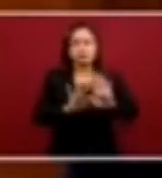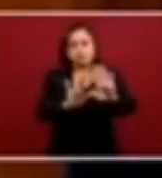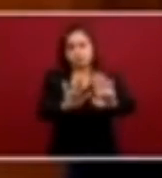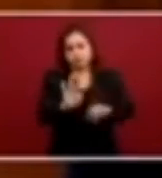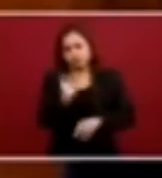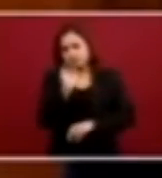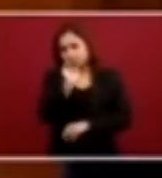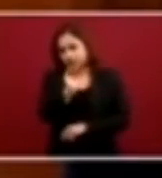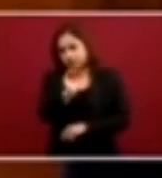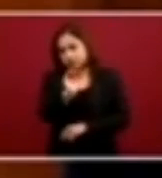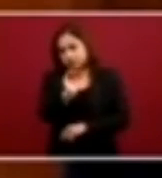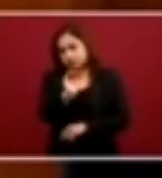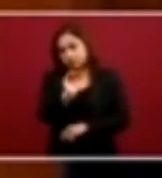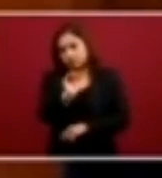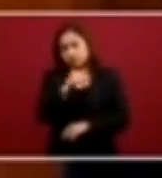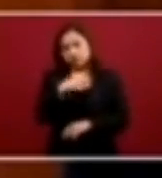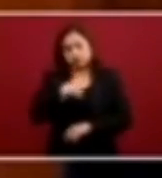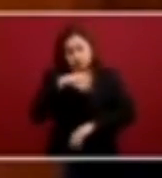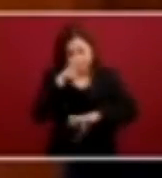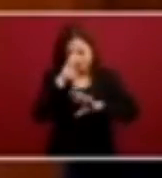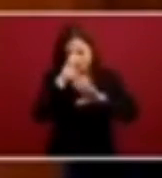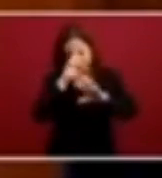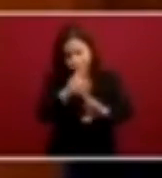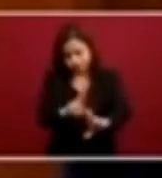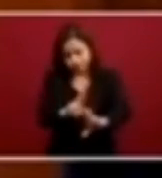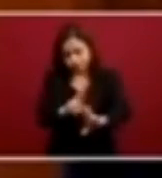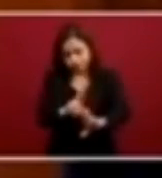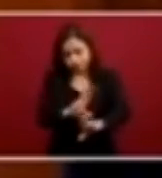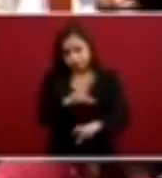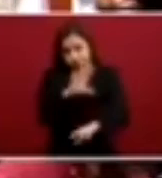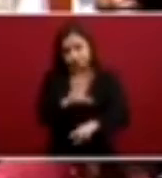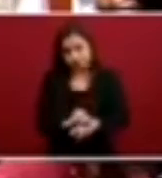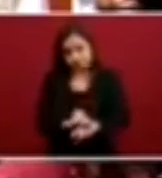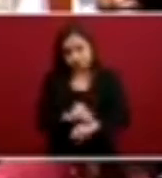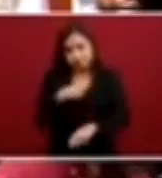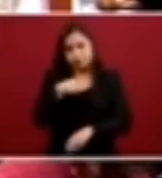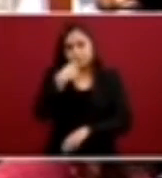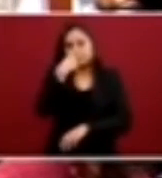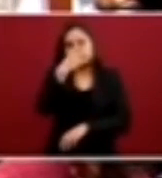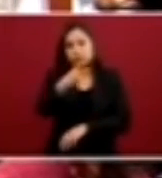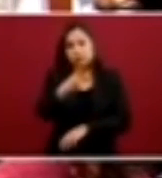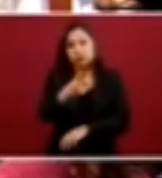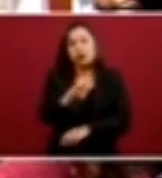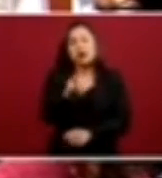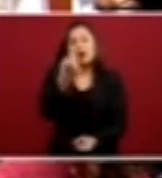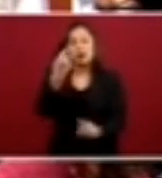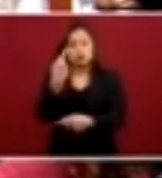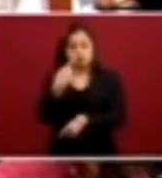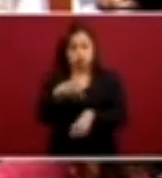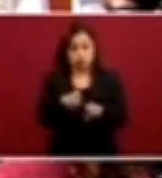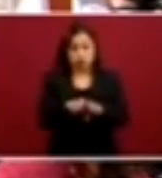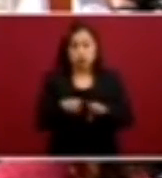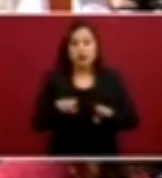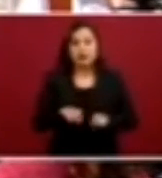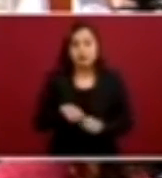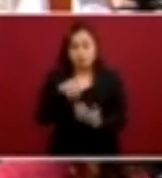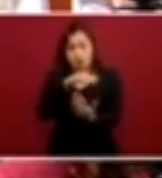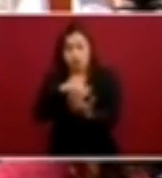con un grupo de colegas para dialogar con discreción sinceridad y buena fe